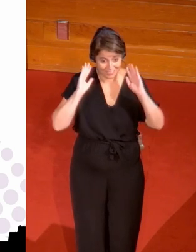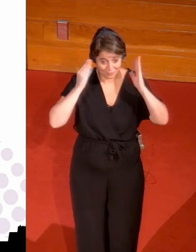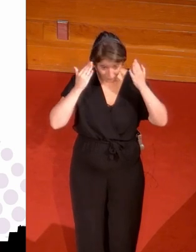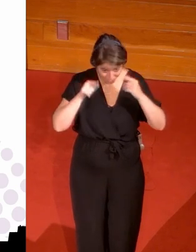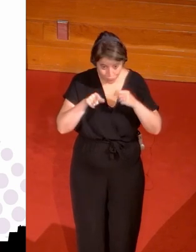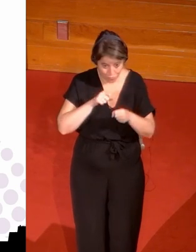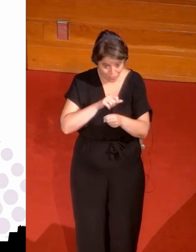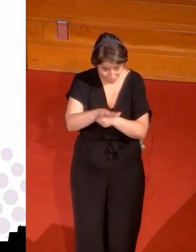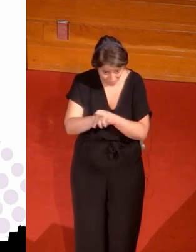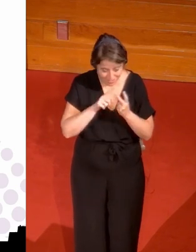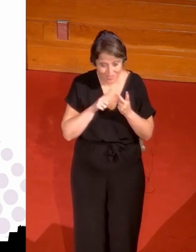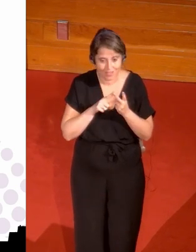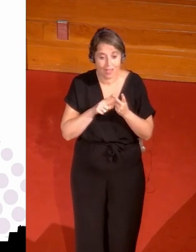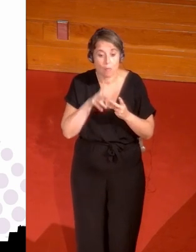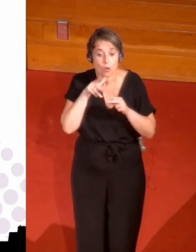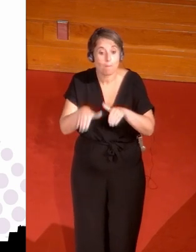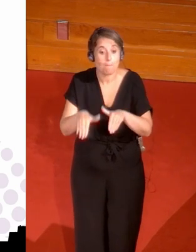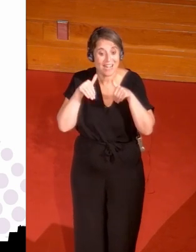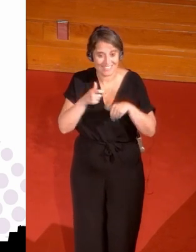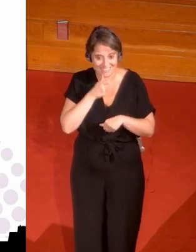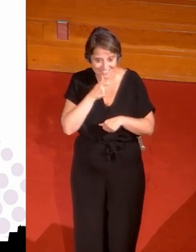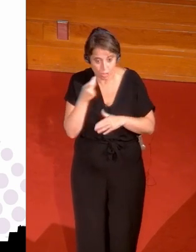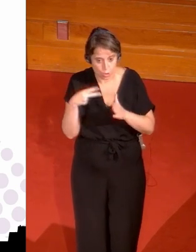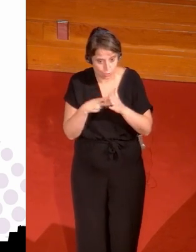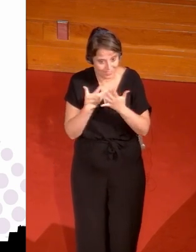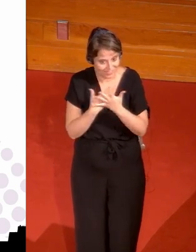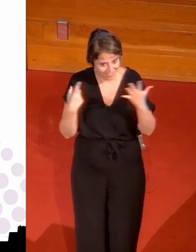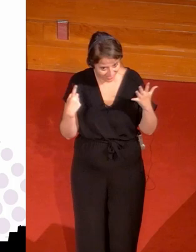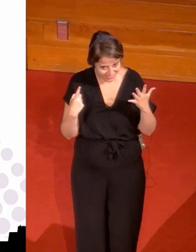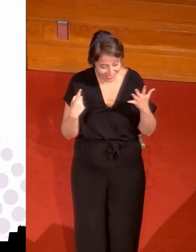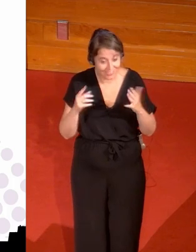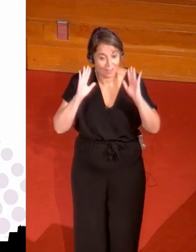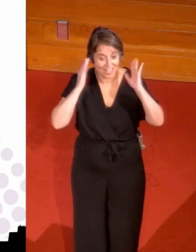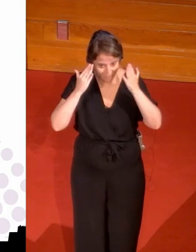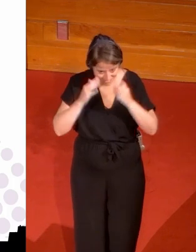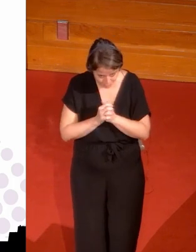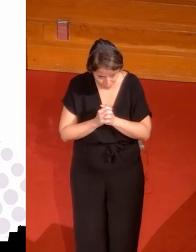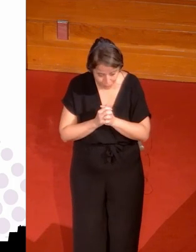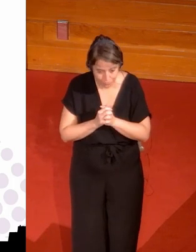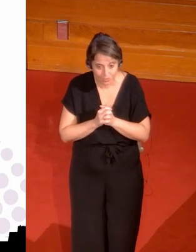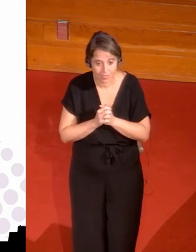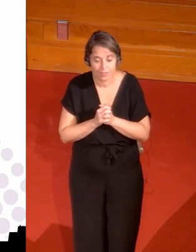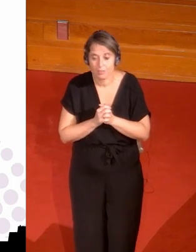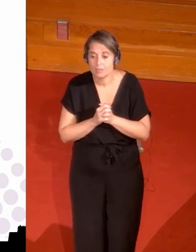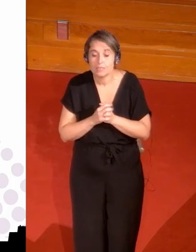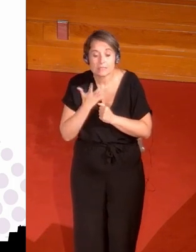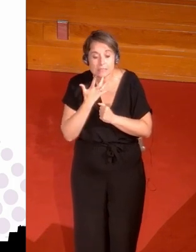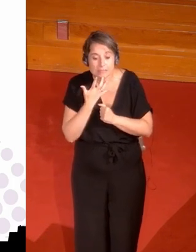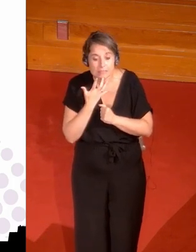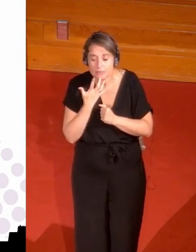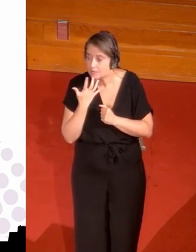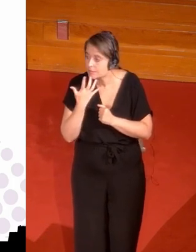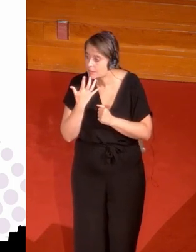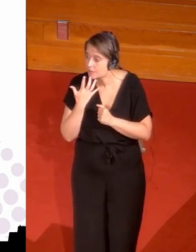Facebook por el brexit que también fue en 2016 y Facebook si no habéis visto paréntesis si no habéis visto